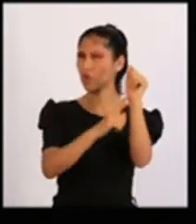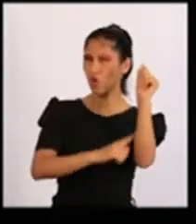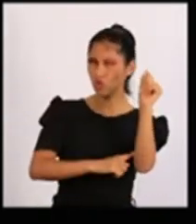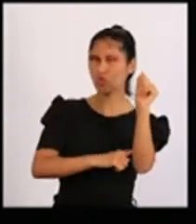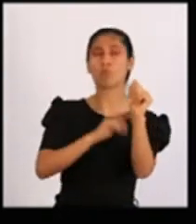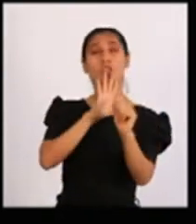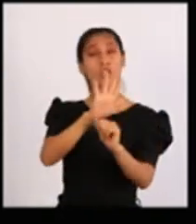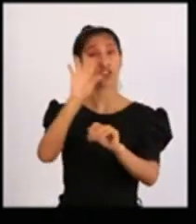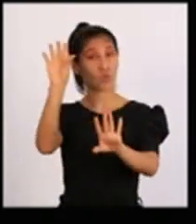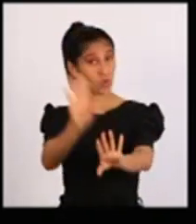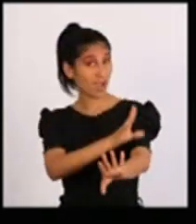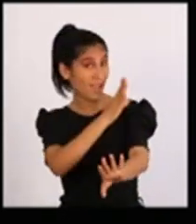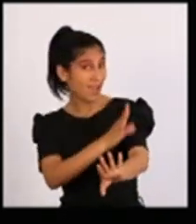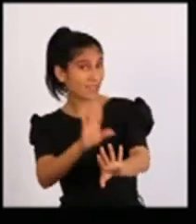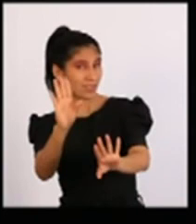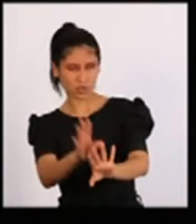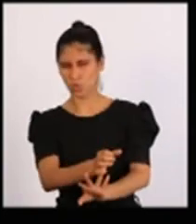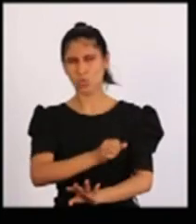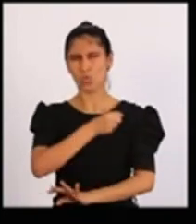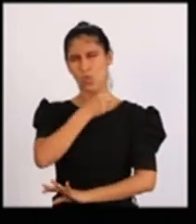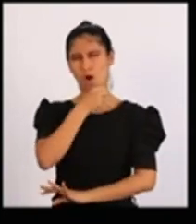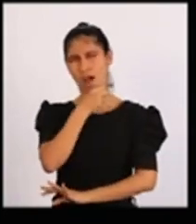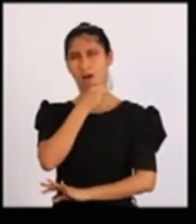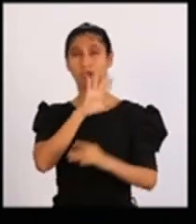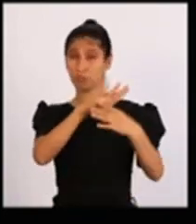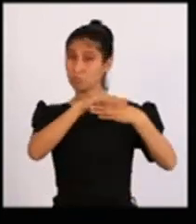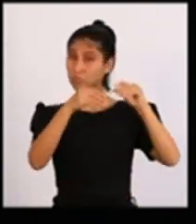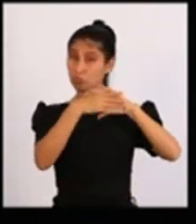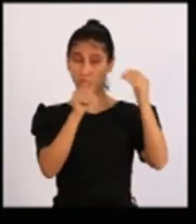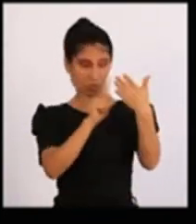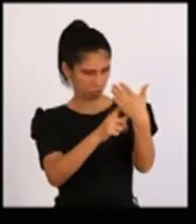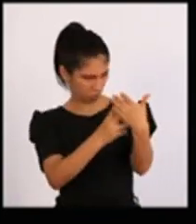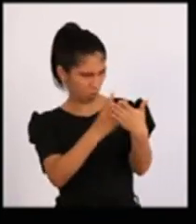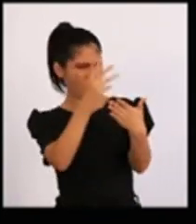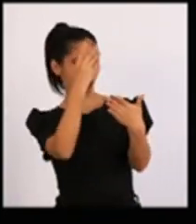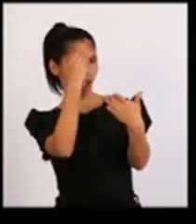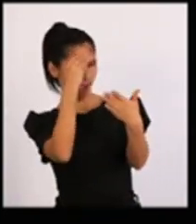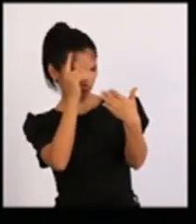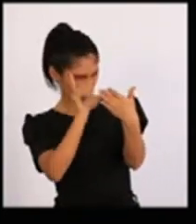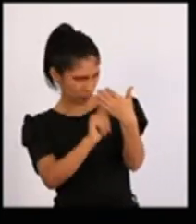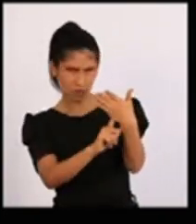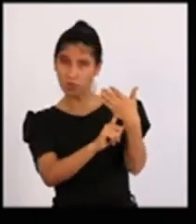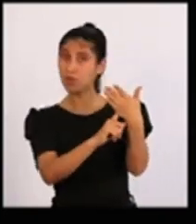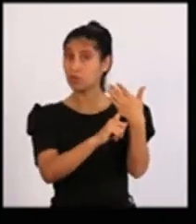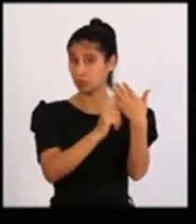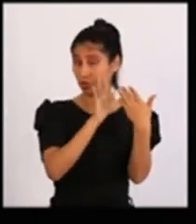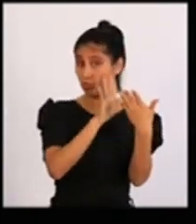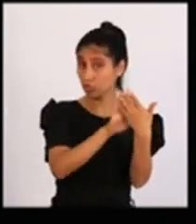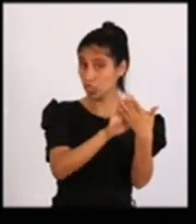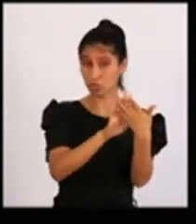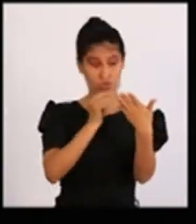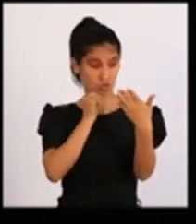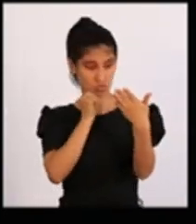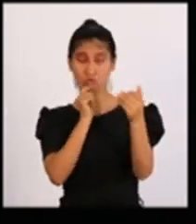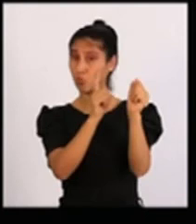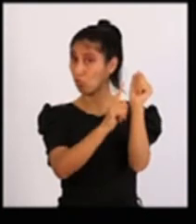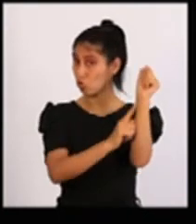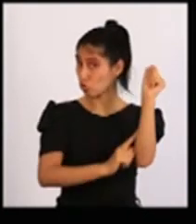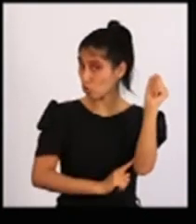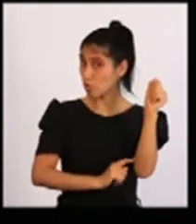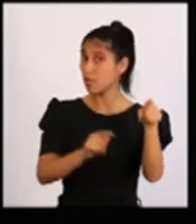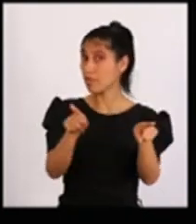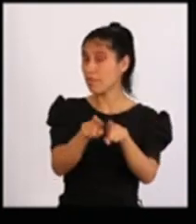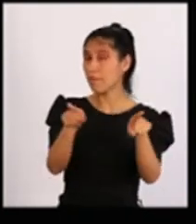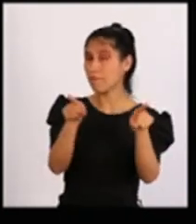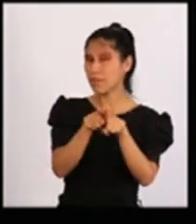desde siempre. A través de este testimonio, no solo hemos podido conocer los inicios de su fructífera trayectoria,